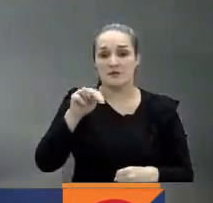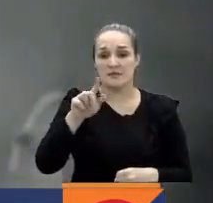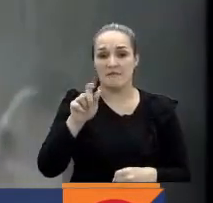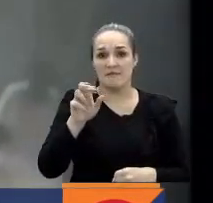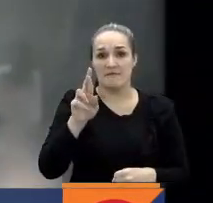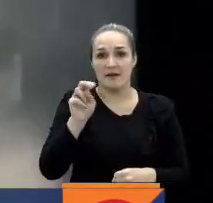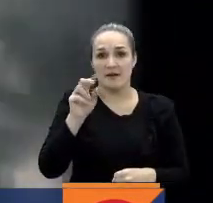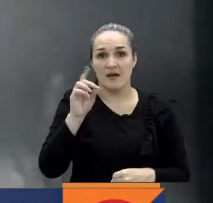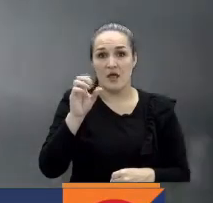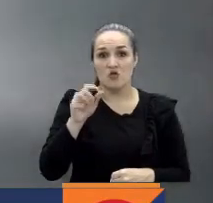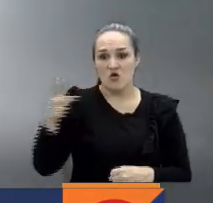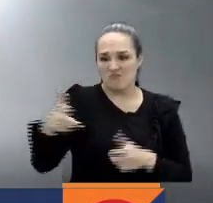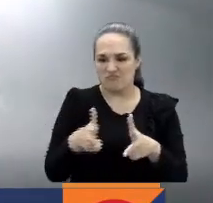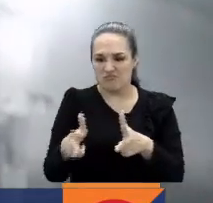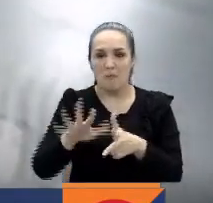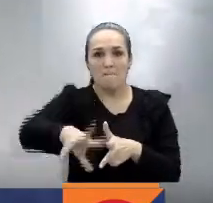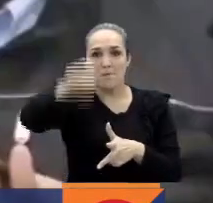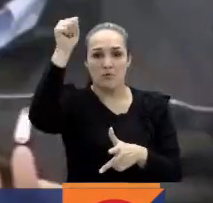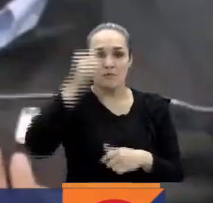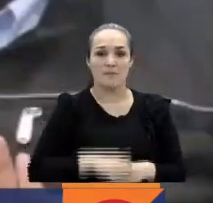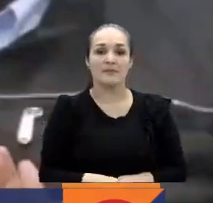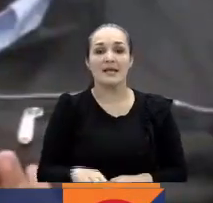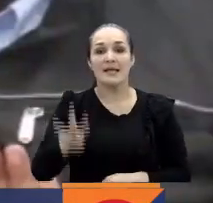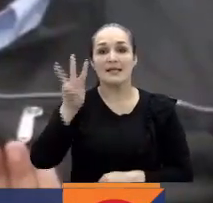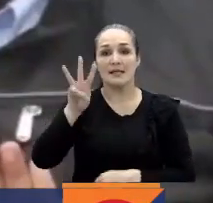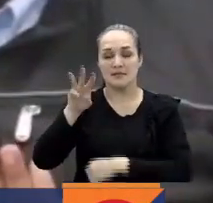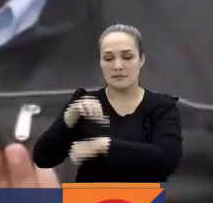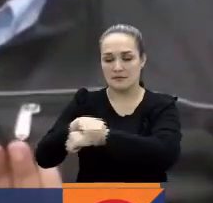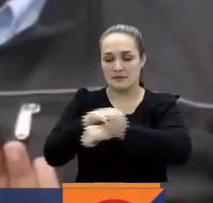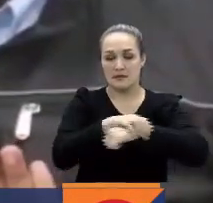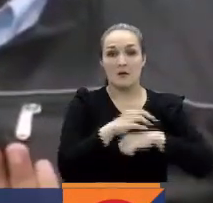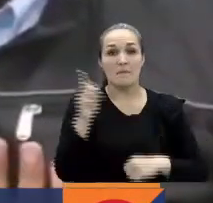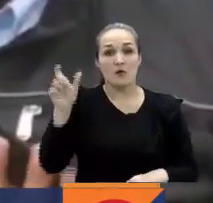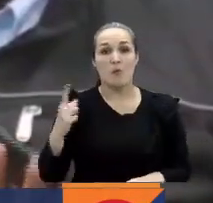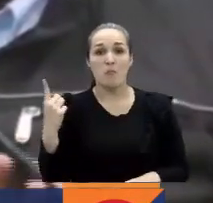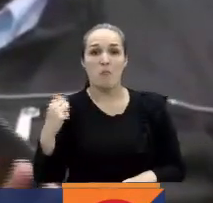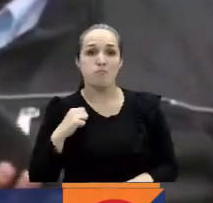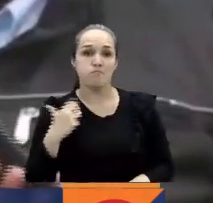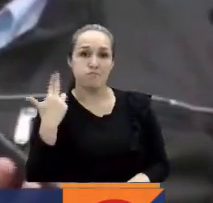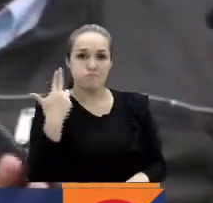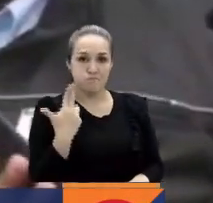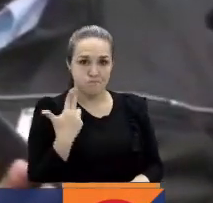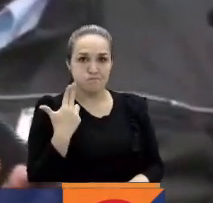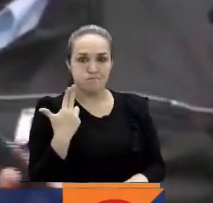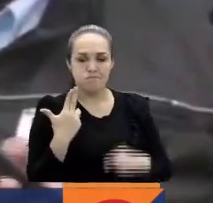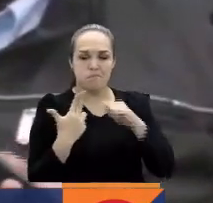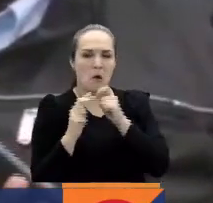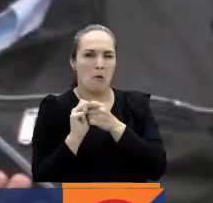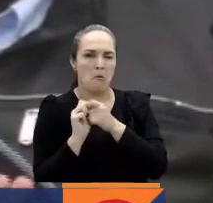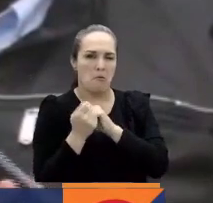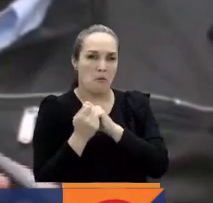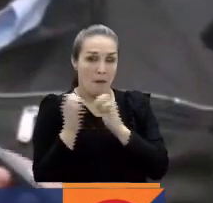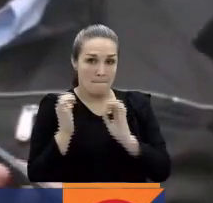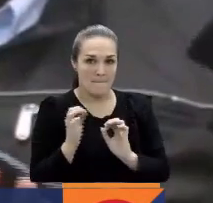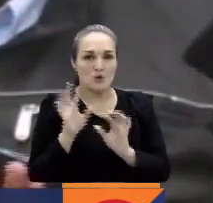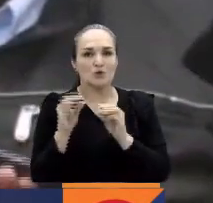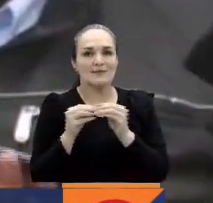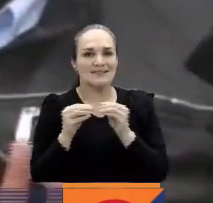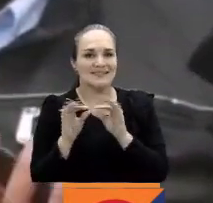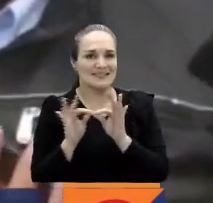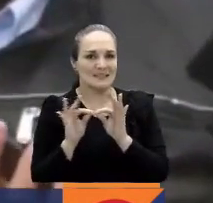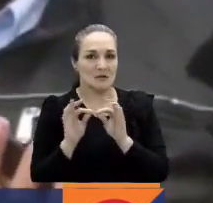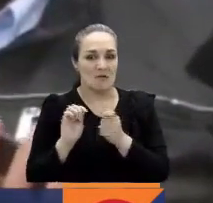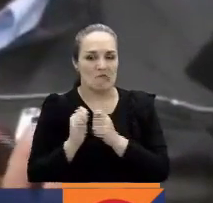grupo de motociclistas. Es capturada una persona que tenía un arma de fuego traumática modificada, el cual soborna a los